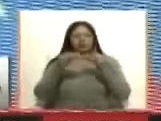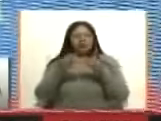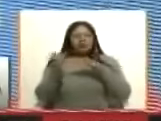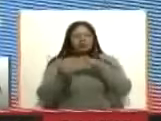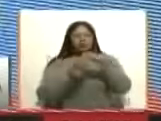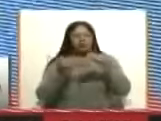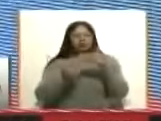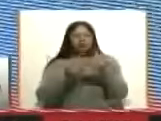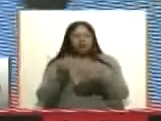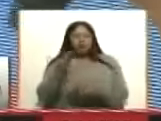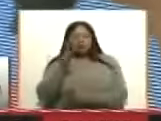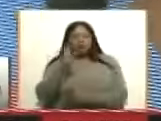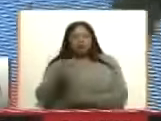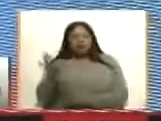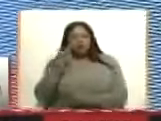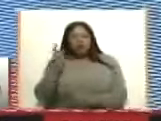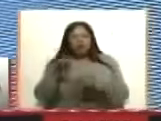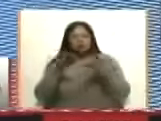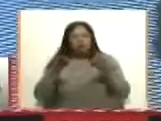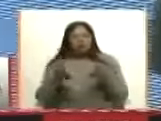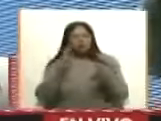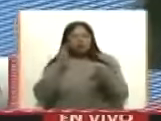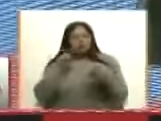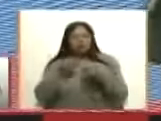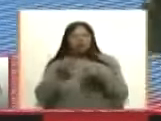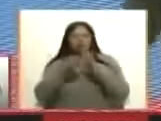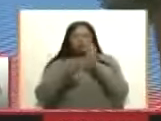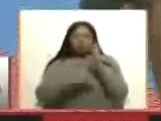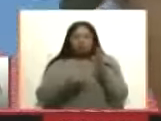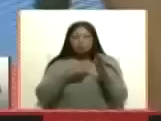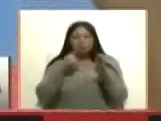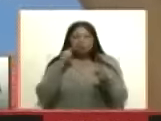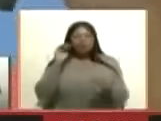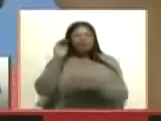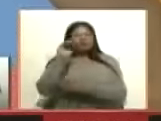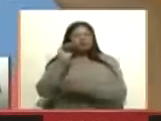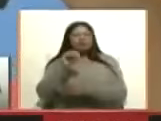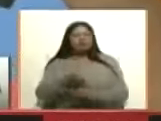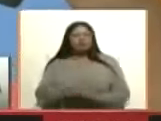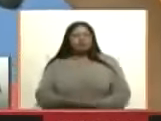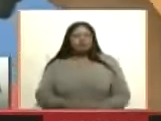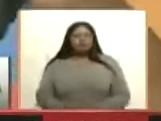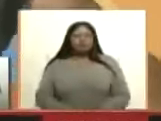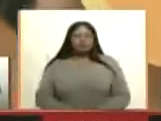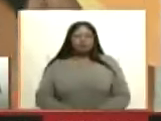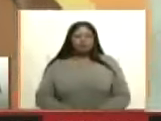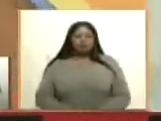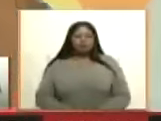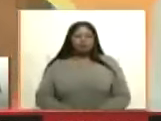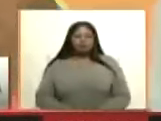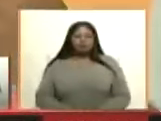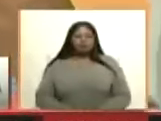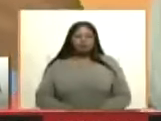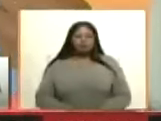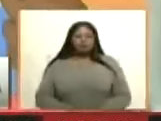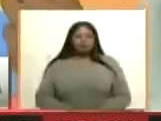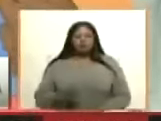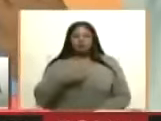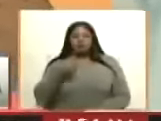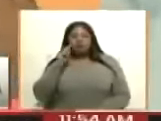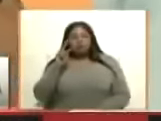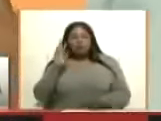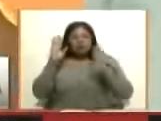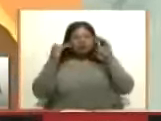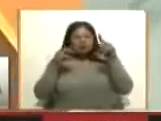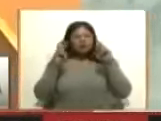estado A todos los gobiernos de turno que existan en el futuro de cómo debemos atender el tema de la